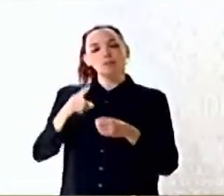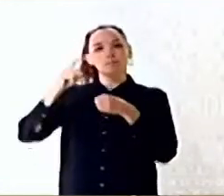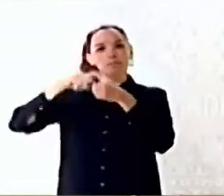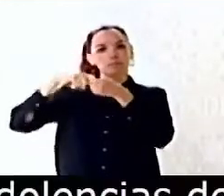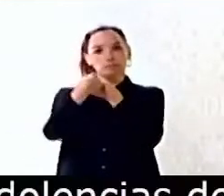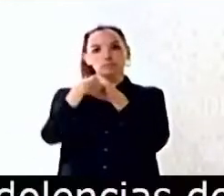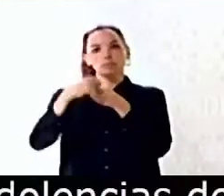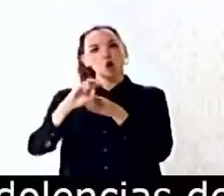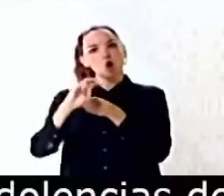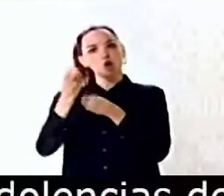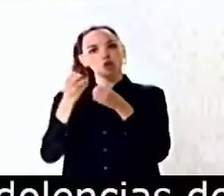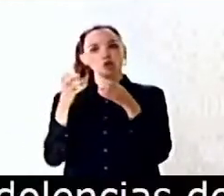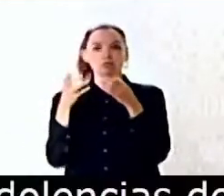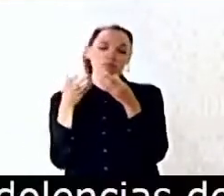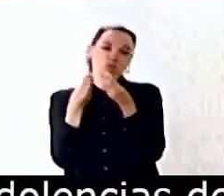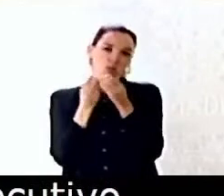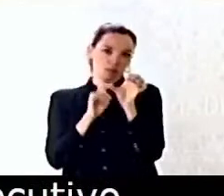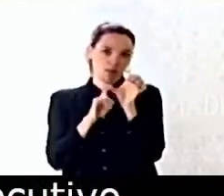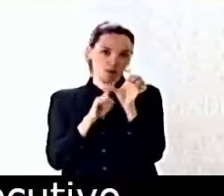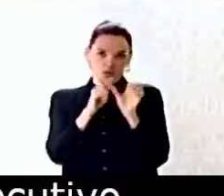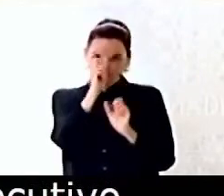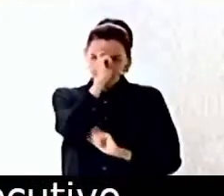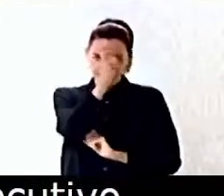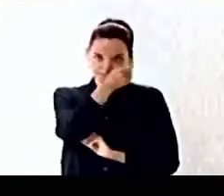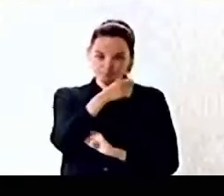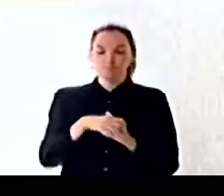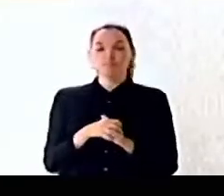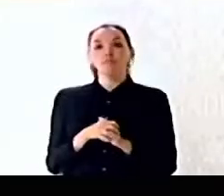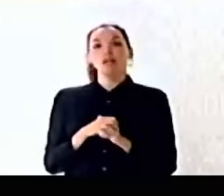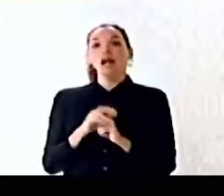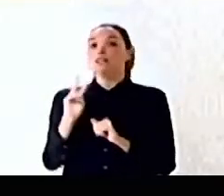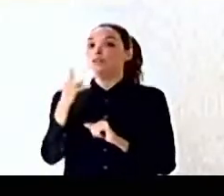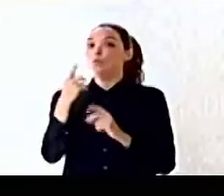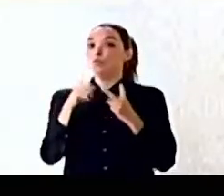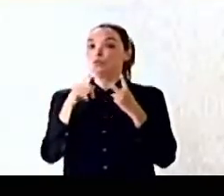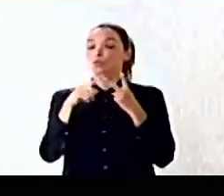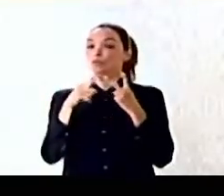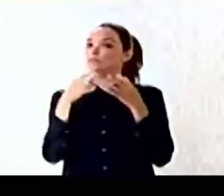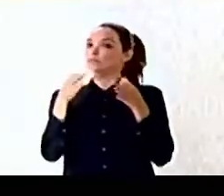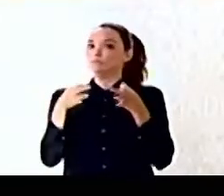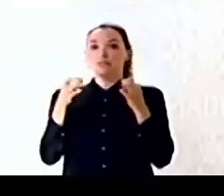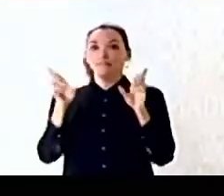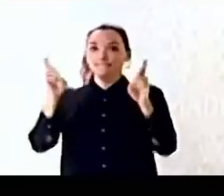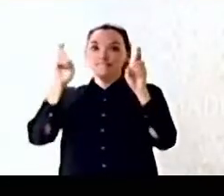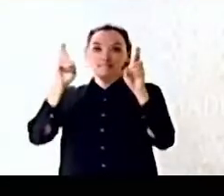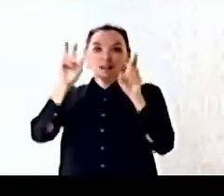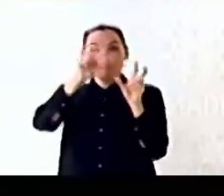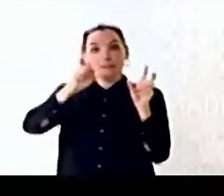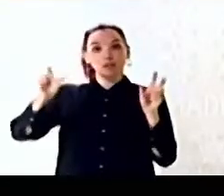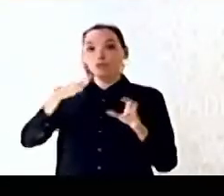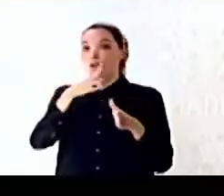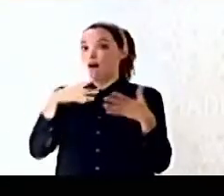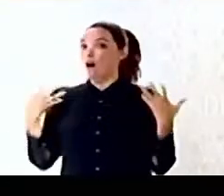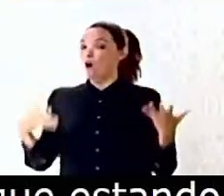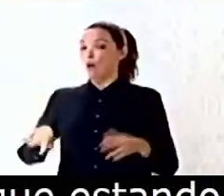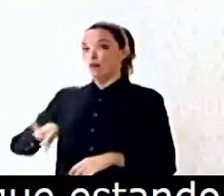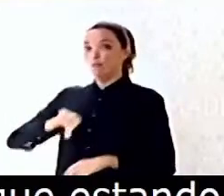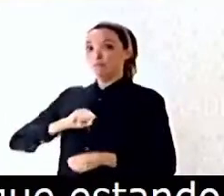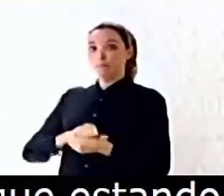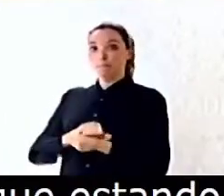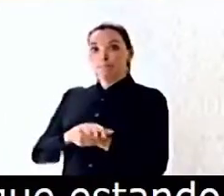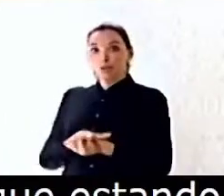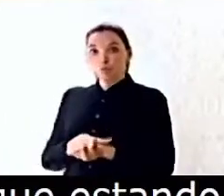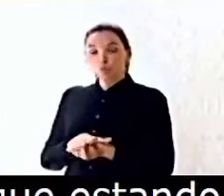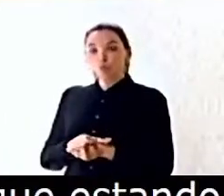extremeño. En segundo lugar, desearles a todas aquellas personas que, estando infectadas por el coronavirus,